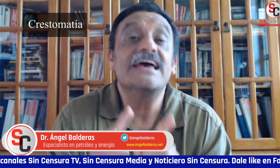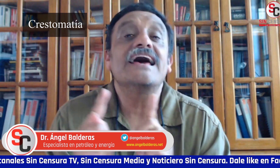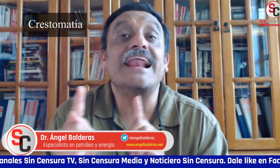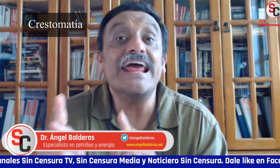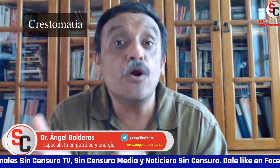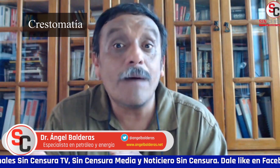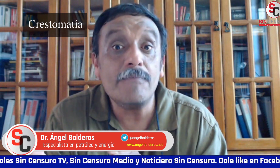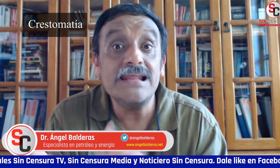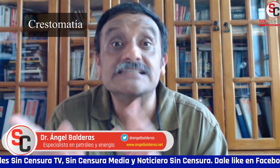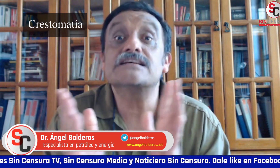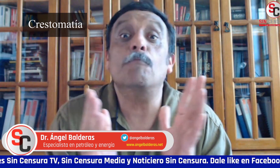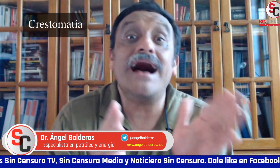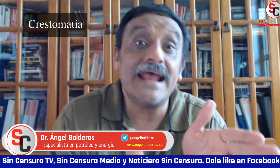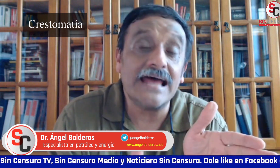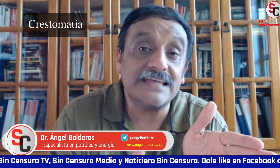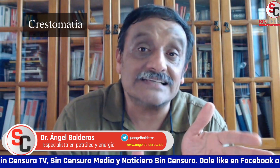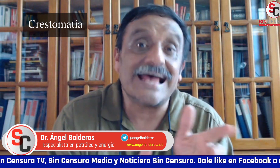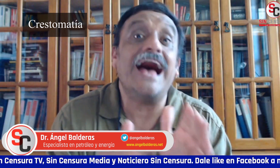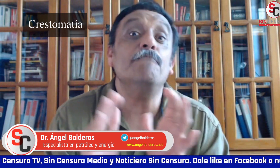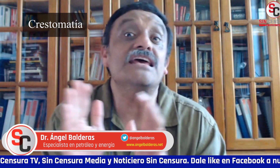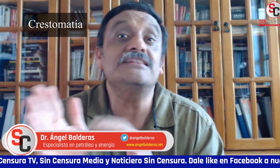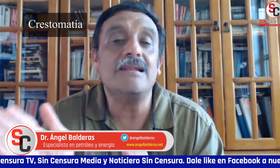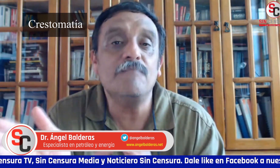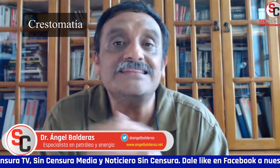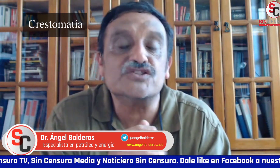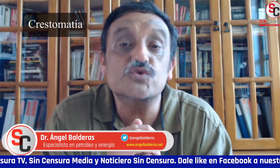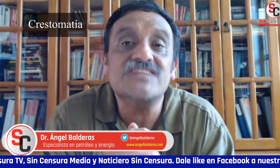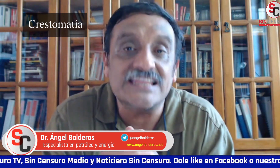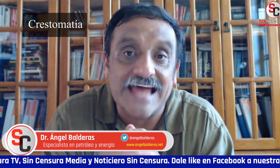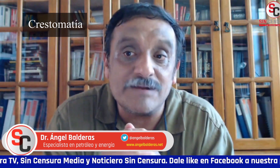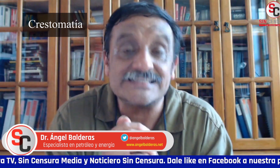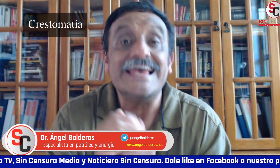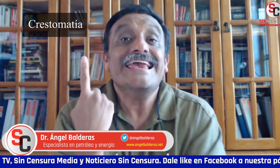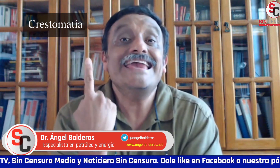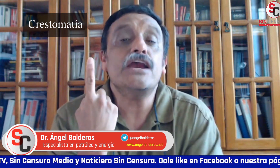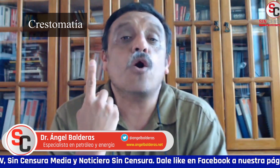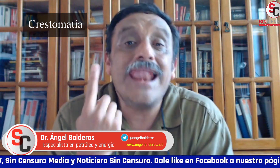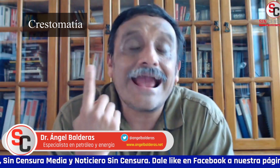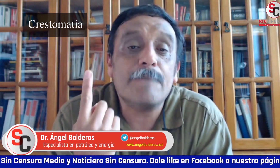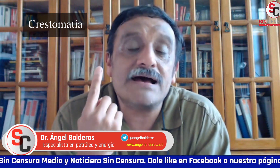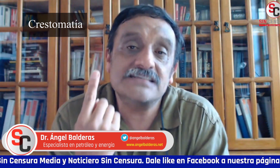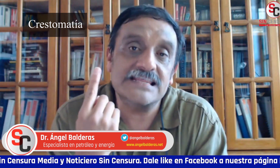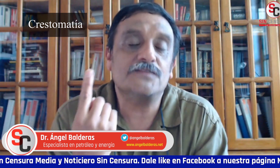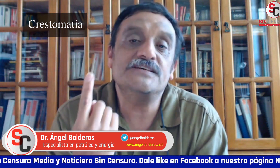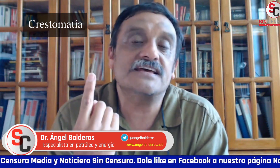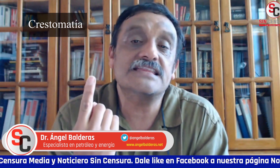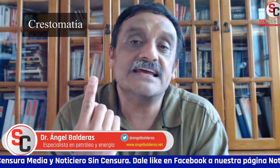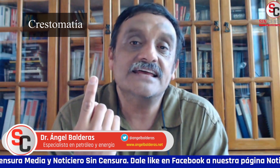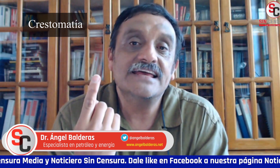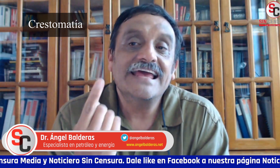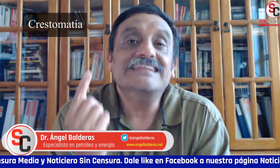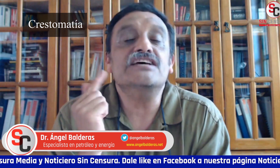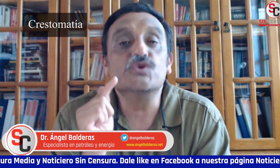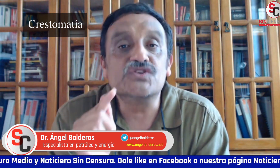asequibles, renovables, baratas, ambientalmente sustentables y con la capacidad,